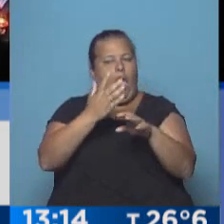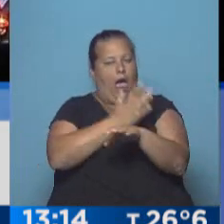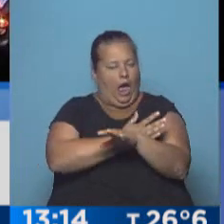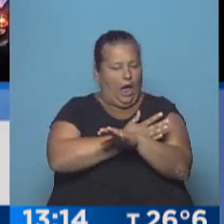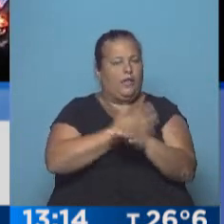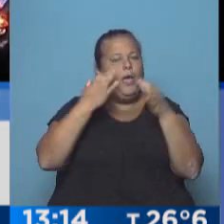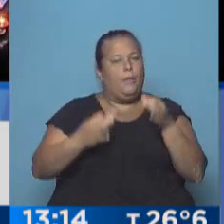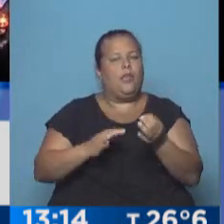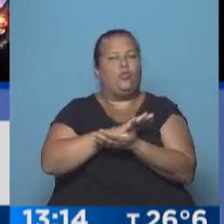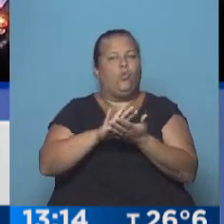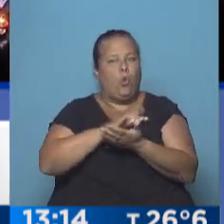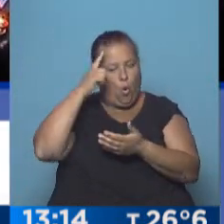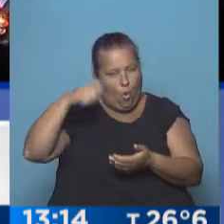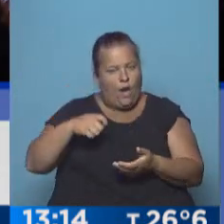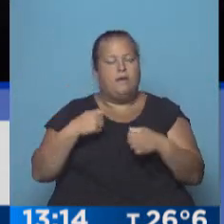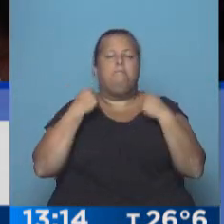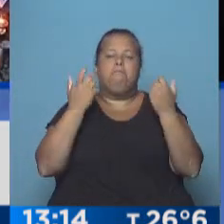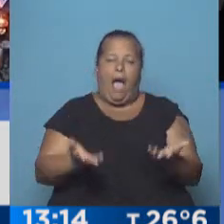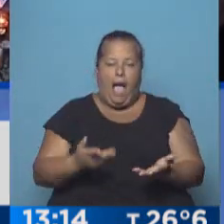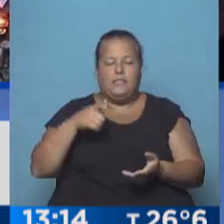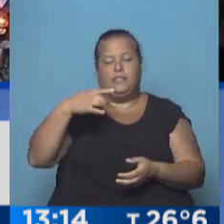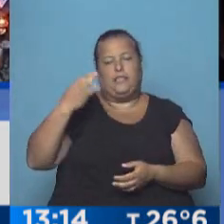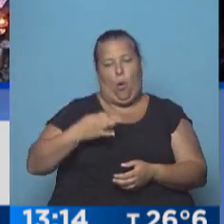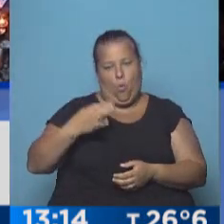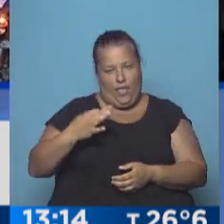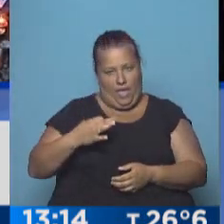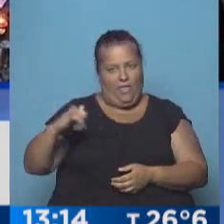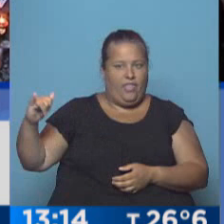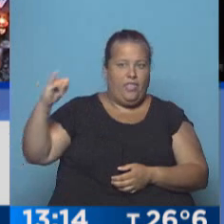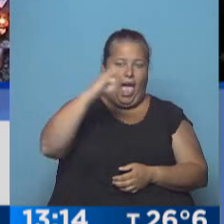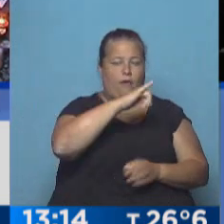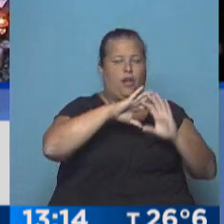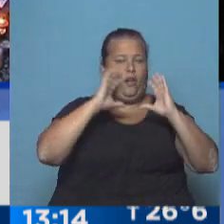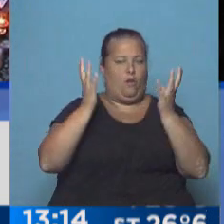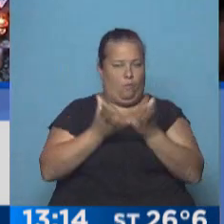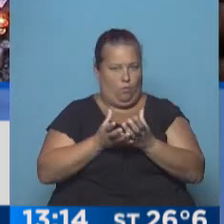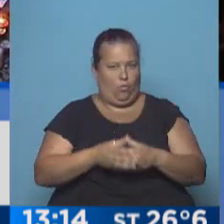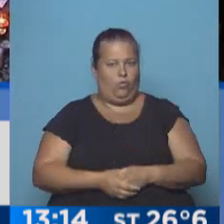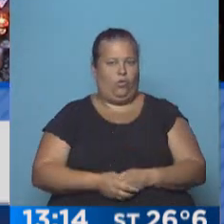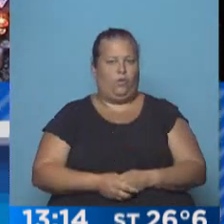adecuada respuesta judicial y un refuerzo de la seguridad aérea internacional.